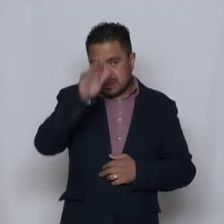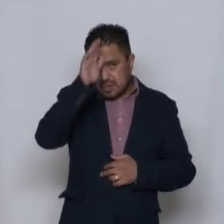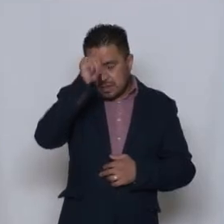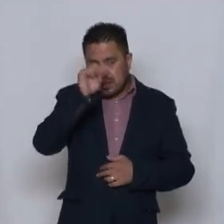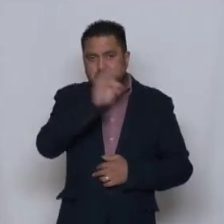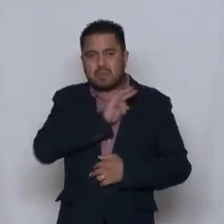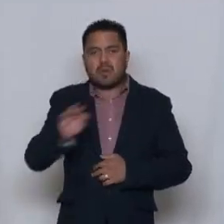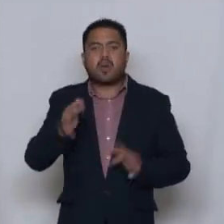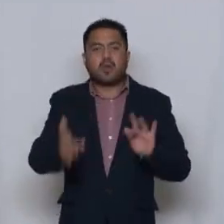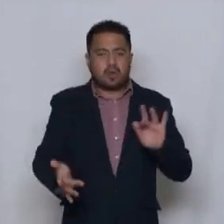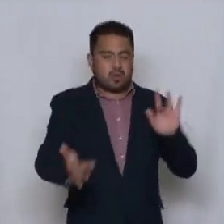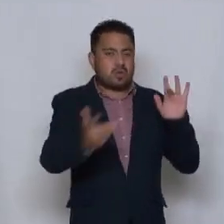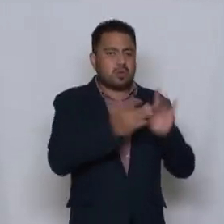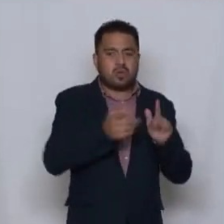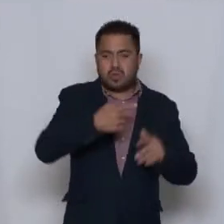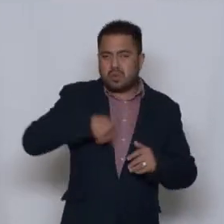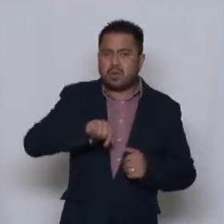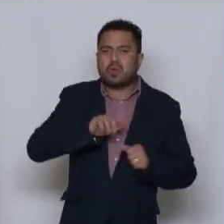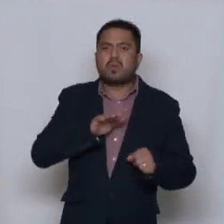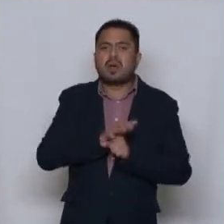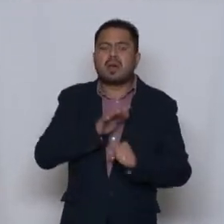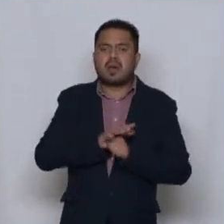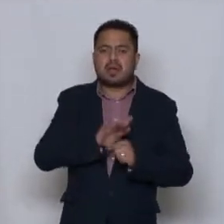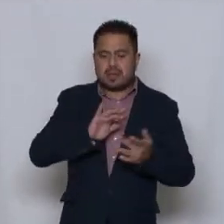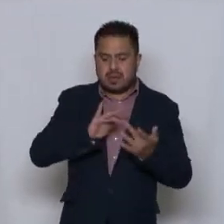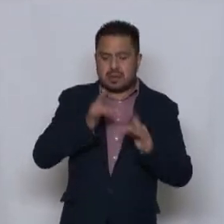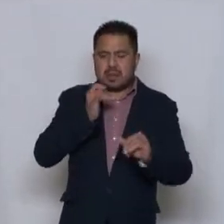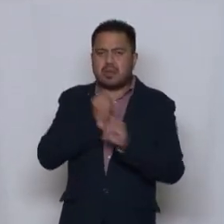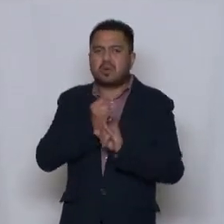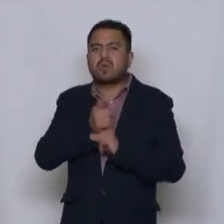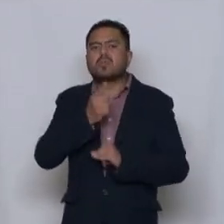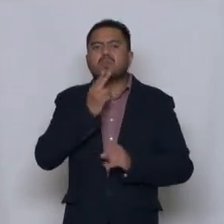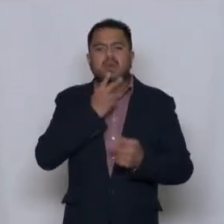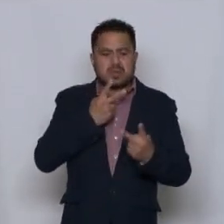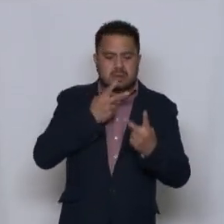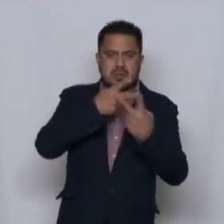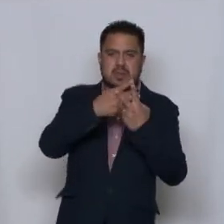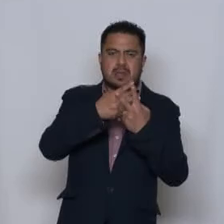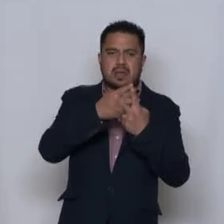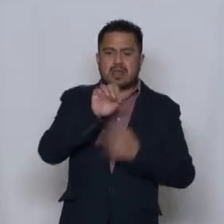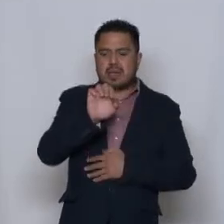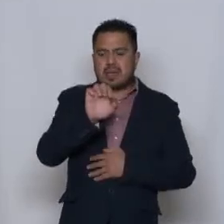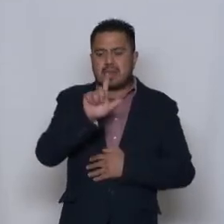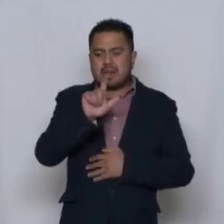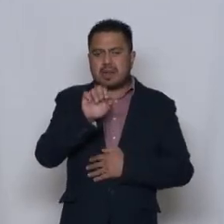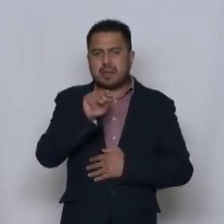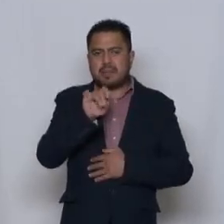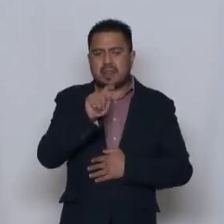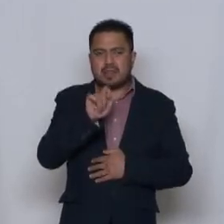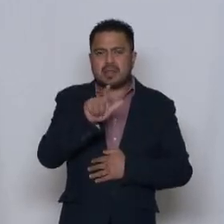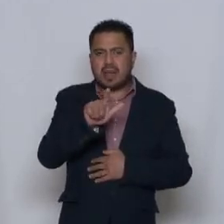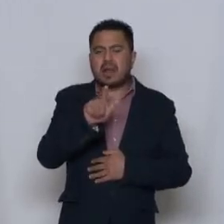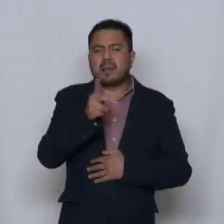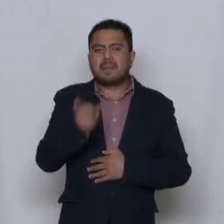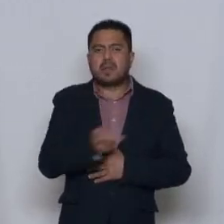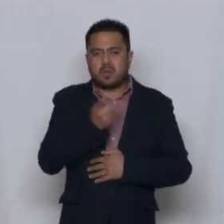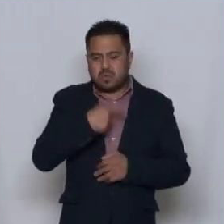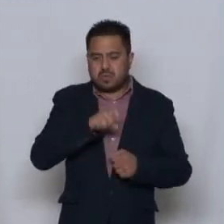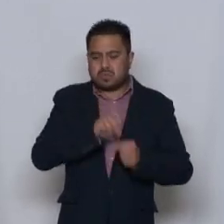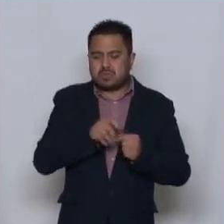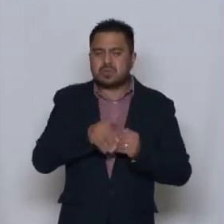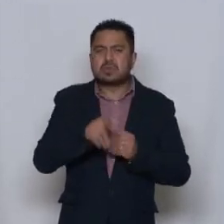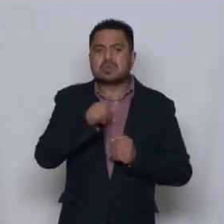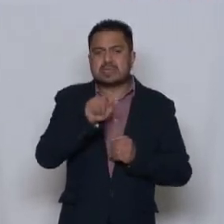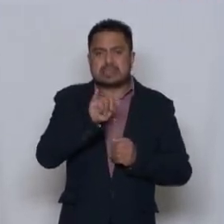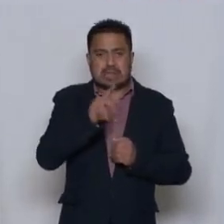pueden ponerse en contacto con nosotros a través de redes sociales utilizando el hashtag Elemental. La pregunta de esta semana es,